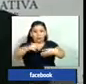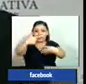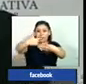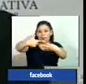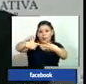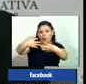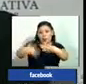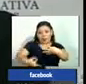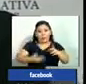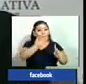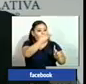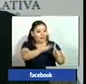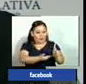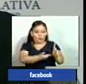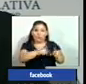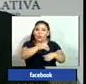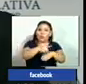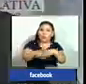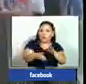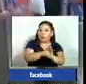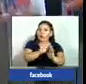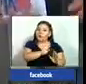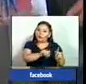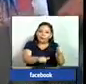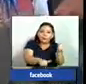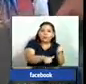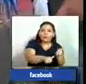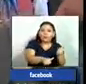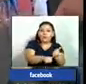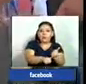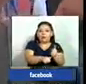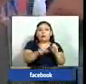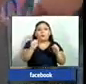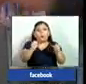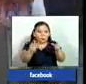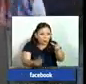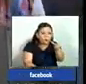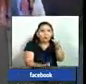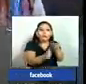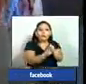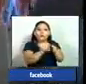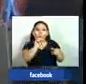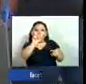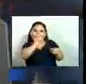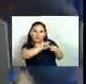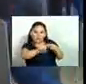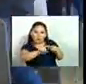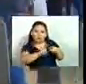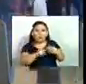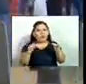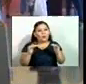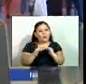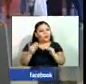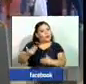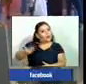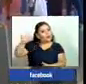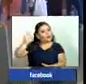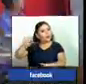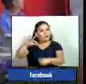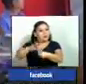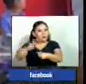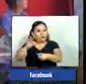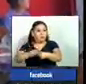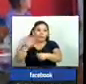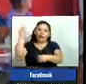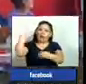diputado o diputada suplente se incorpore en la papeleta tal como se hizo en la elección pasada por